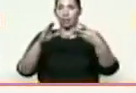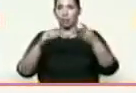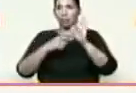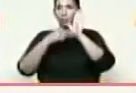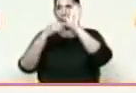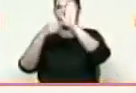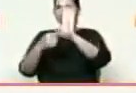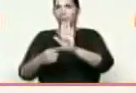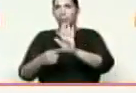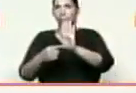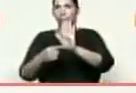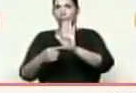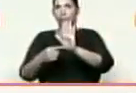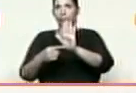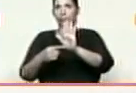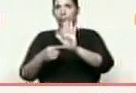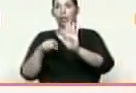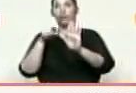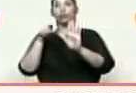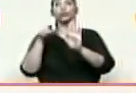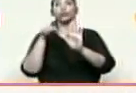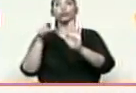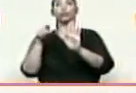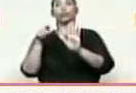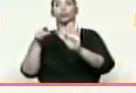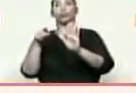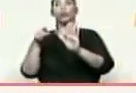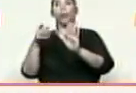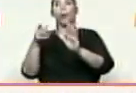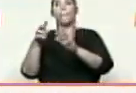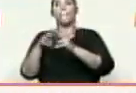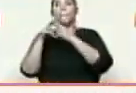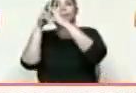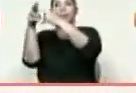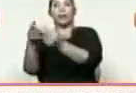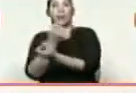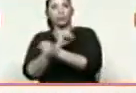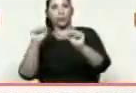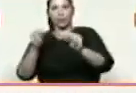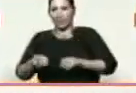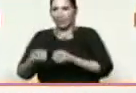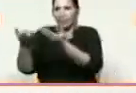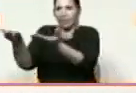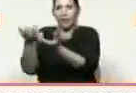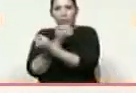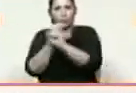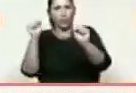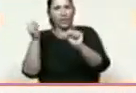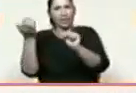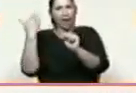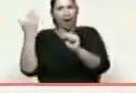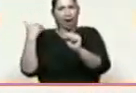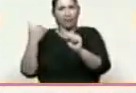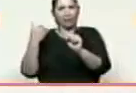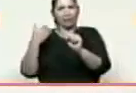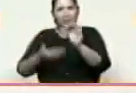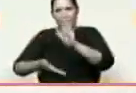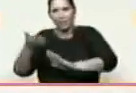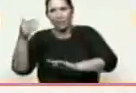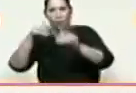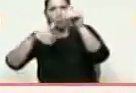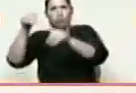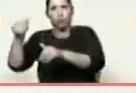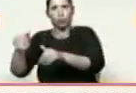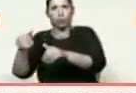porque usted hipotecaba su soberanía, la entregaba, te iba a votar